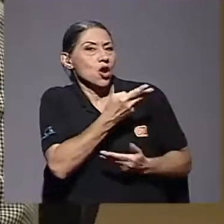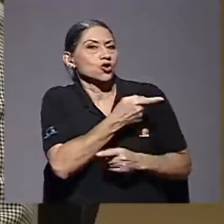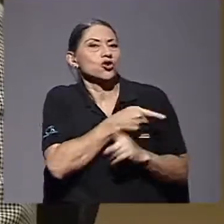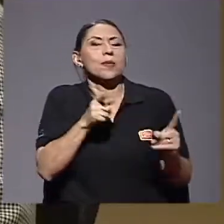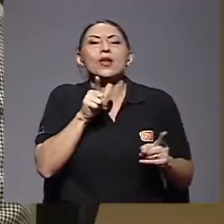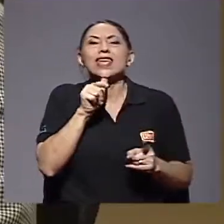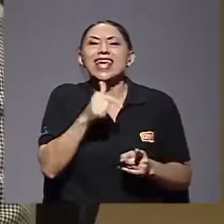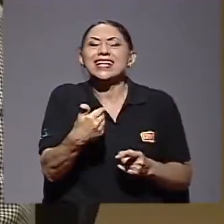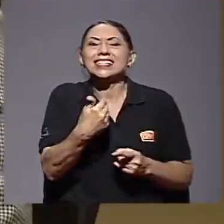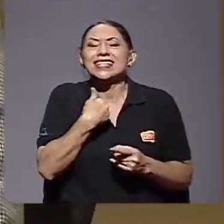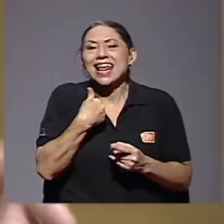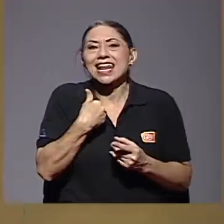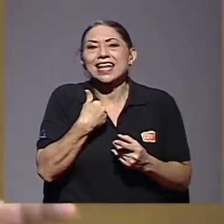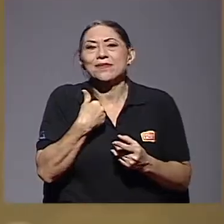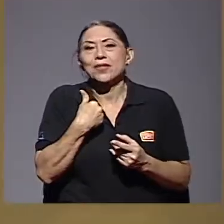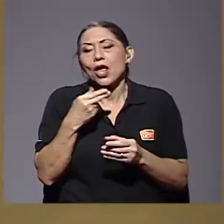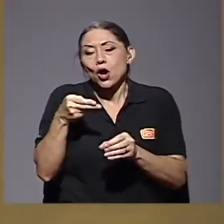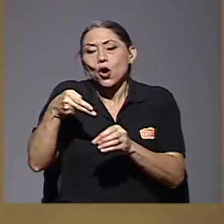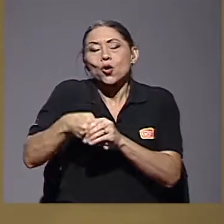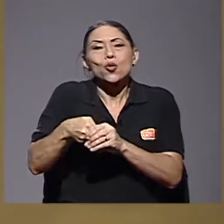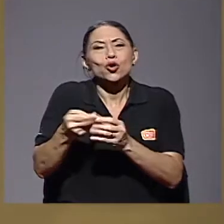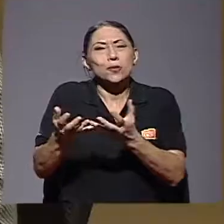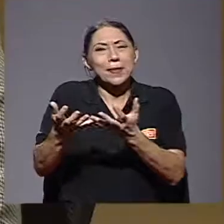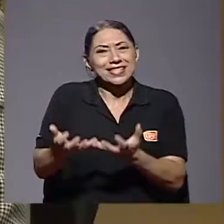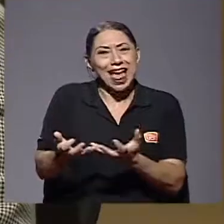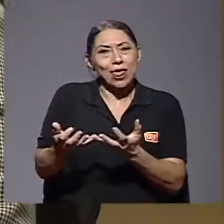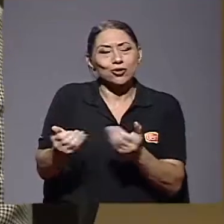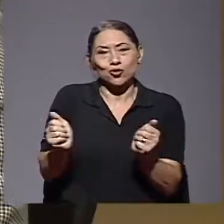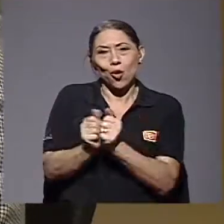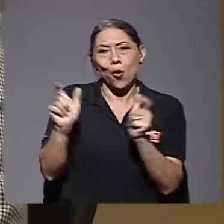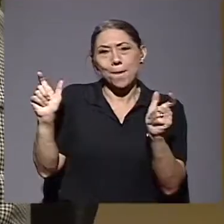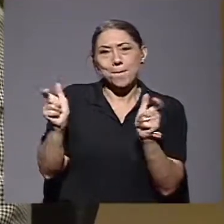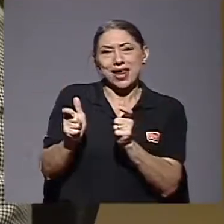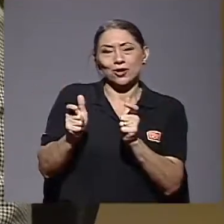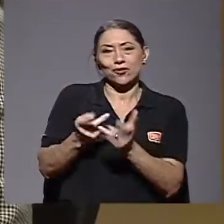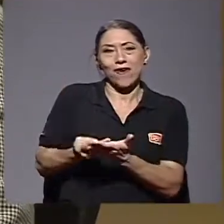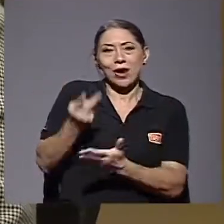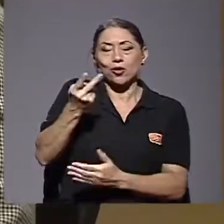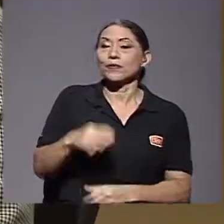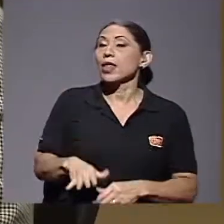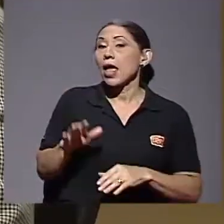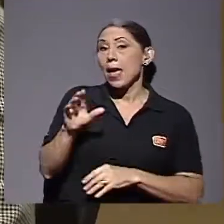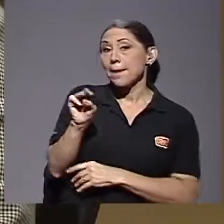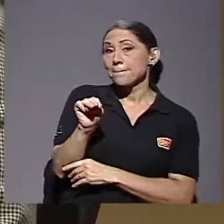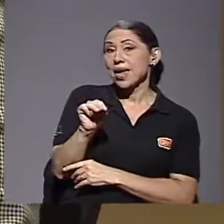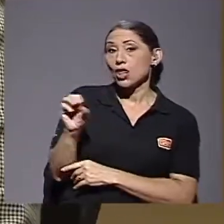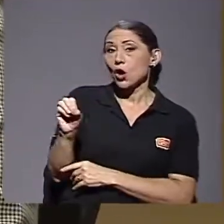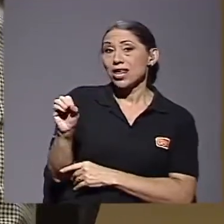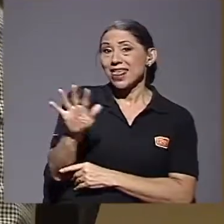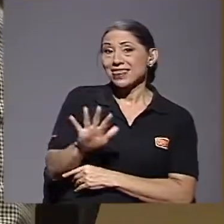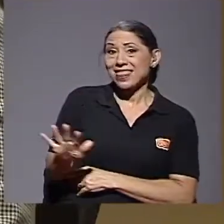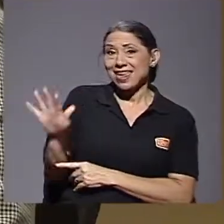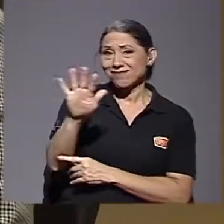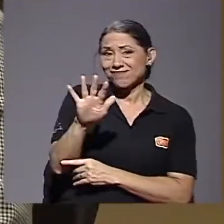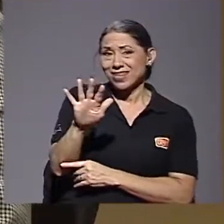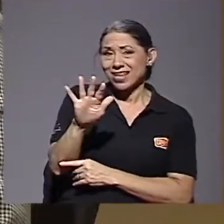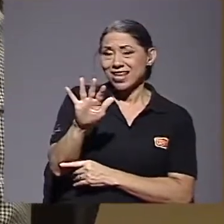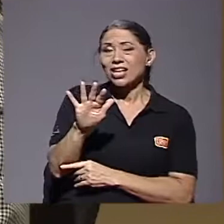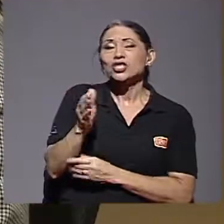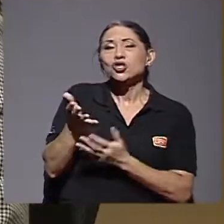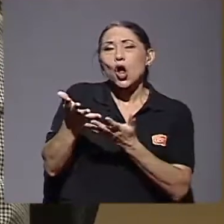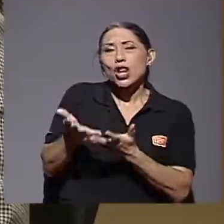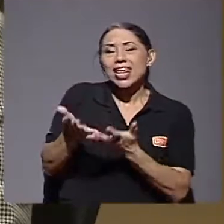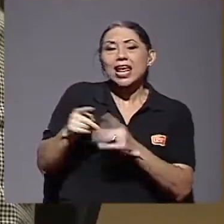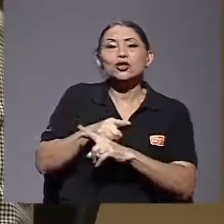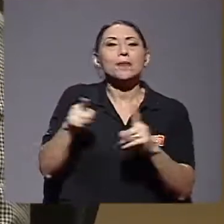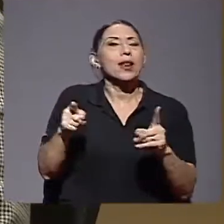Bueno, no tanto valor, no, menos valor, digamos. Bueno, los crudos de Medio Oriente generalmente son ligeros, pero son agrios,